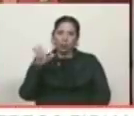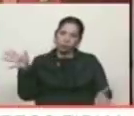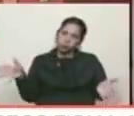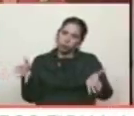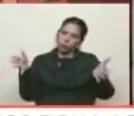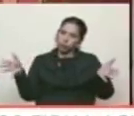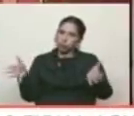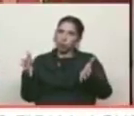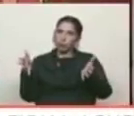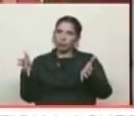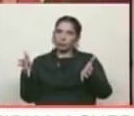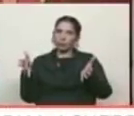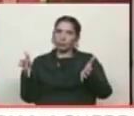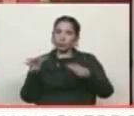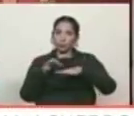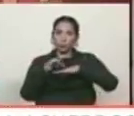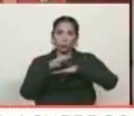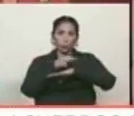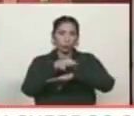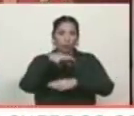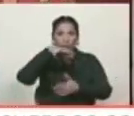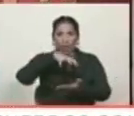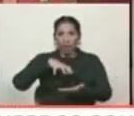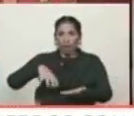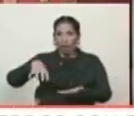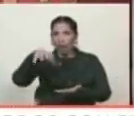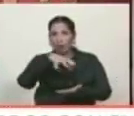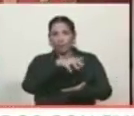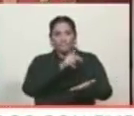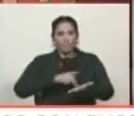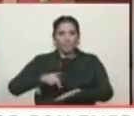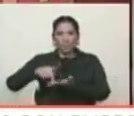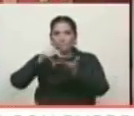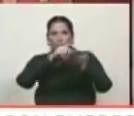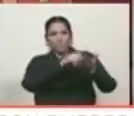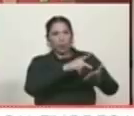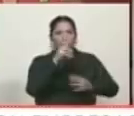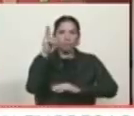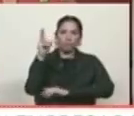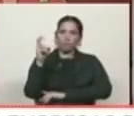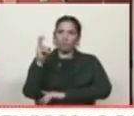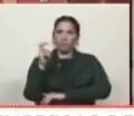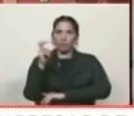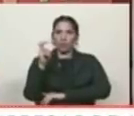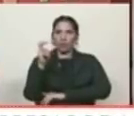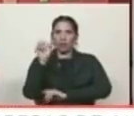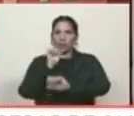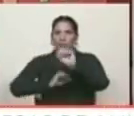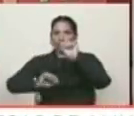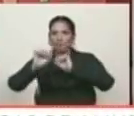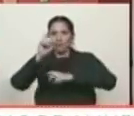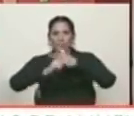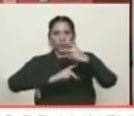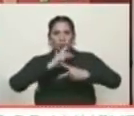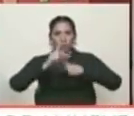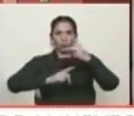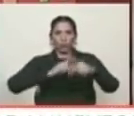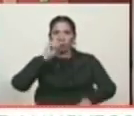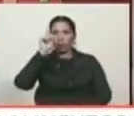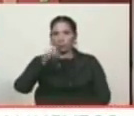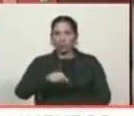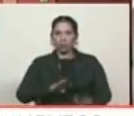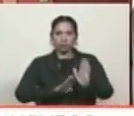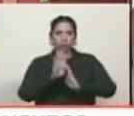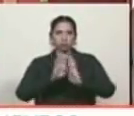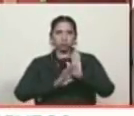las estructuras municipales y regionales a participar en los viernes de defensa y de producción. Igualmente se estará desarrollando